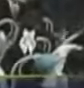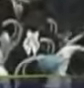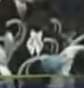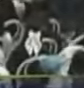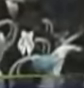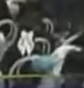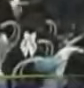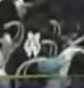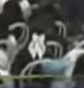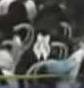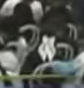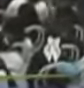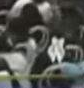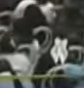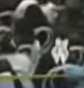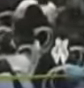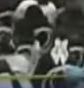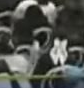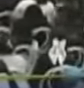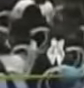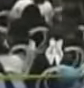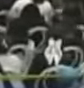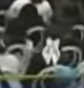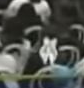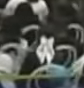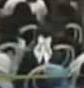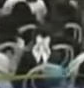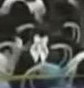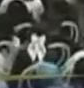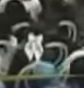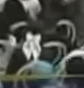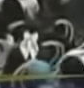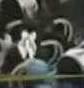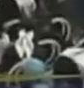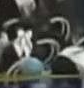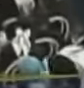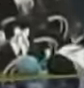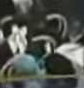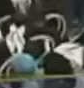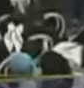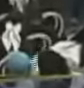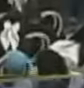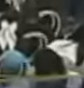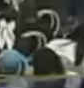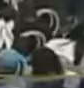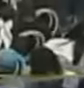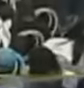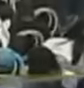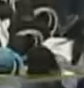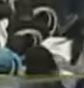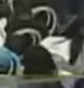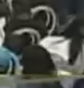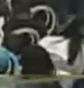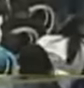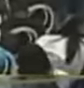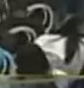En aquella época no había estos exámenes para saber qué venía. No